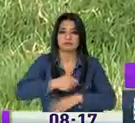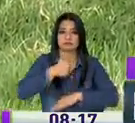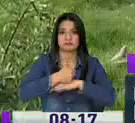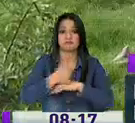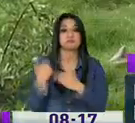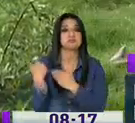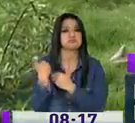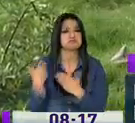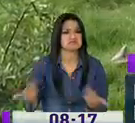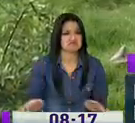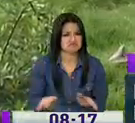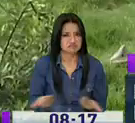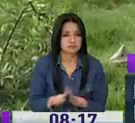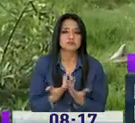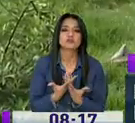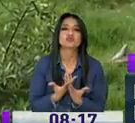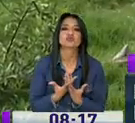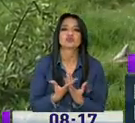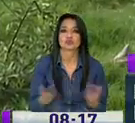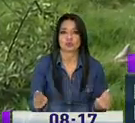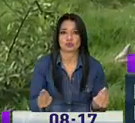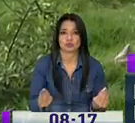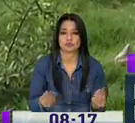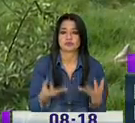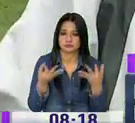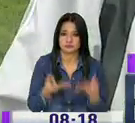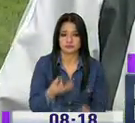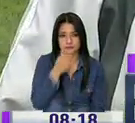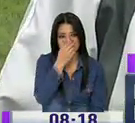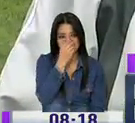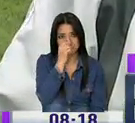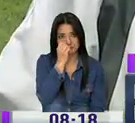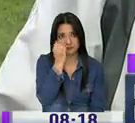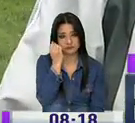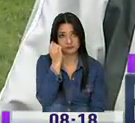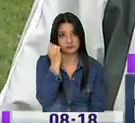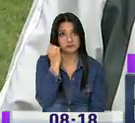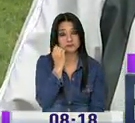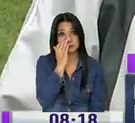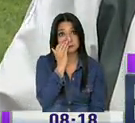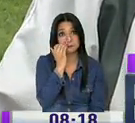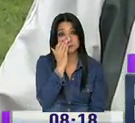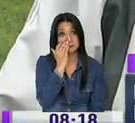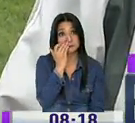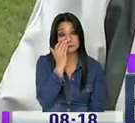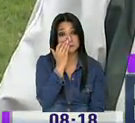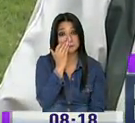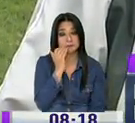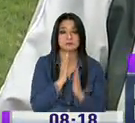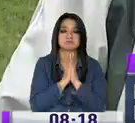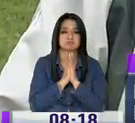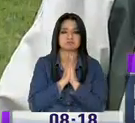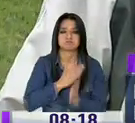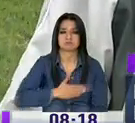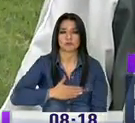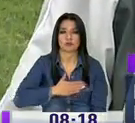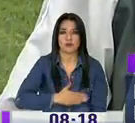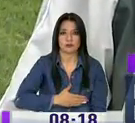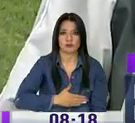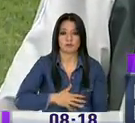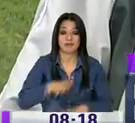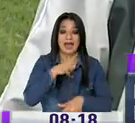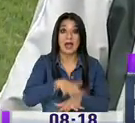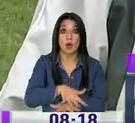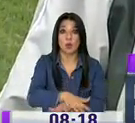para buscar una solución definitiva el pedido en especial es que se se embale las